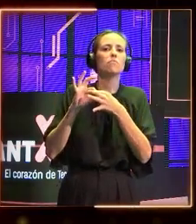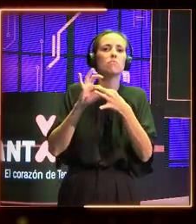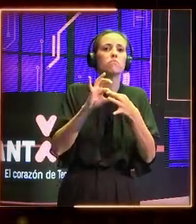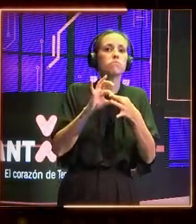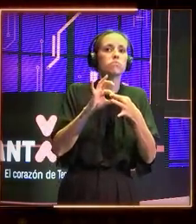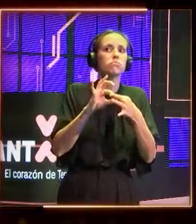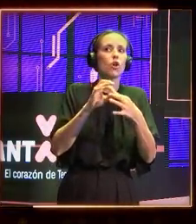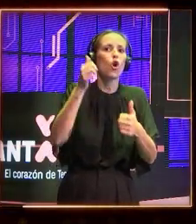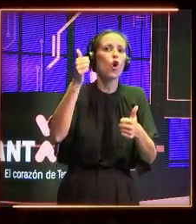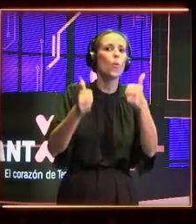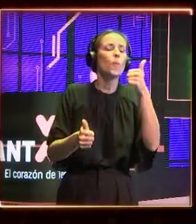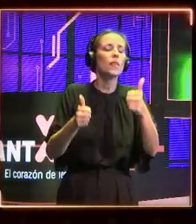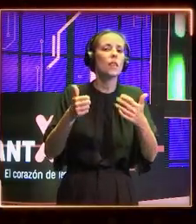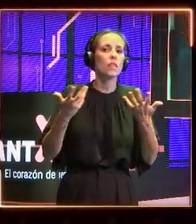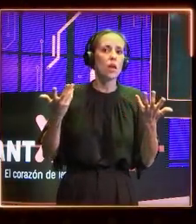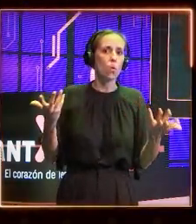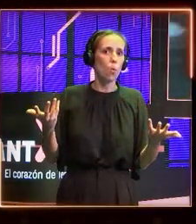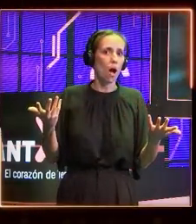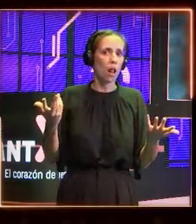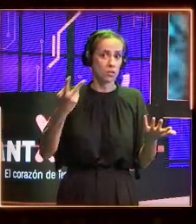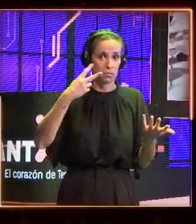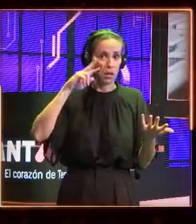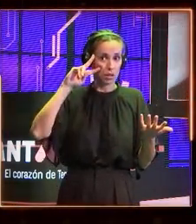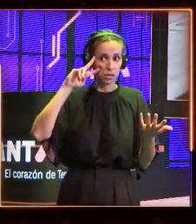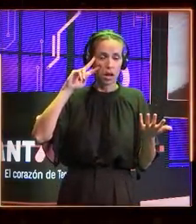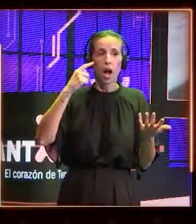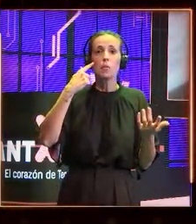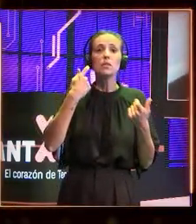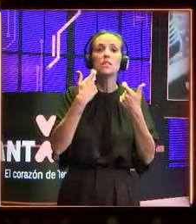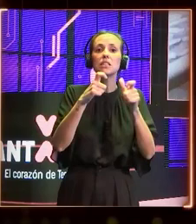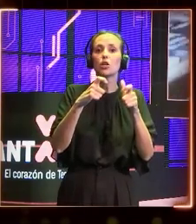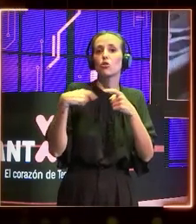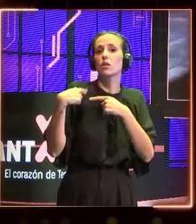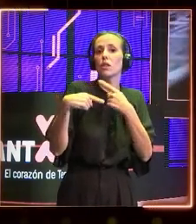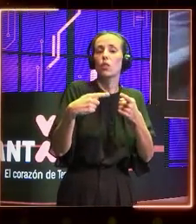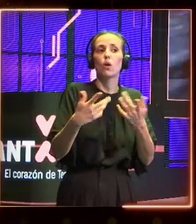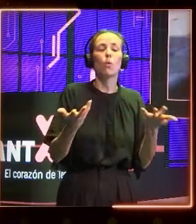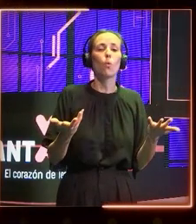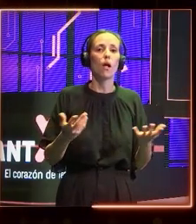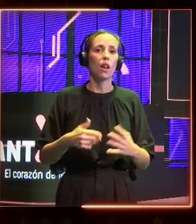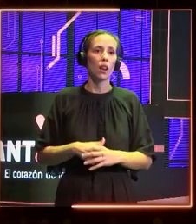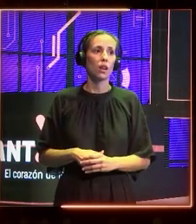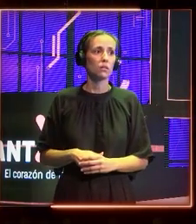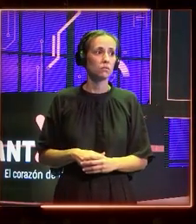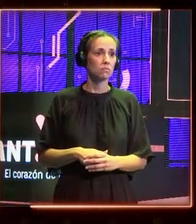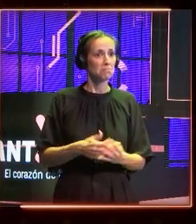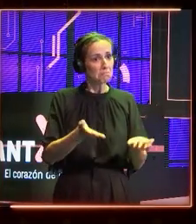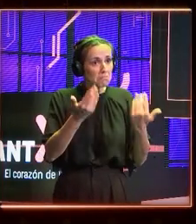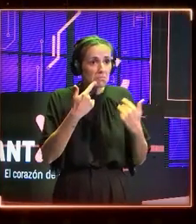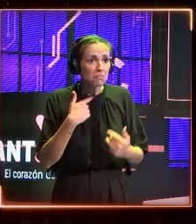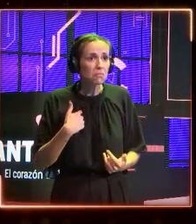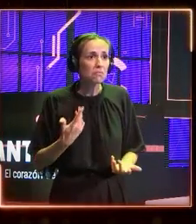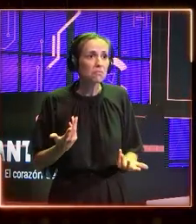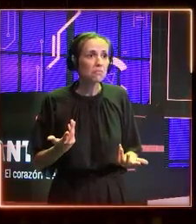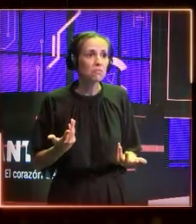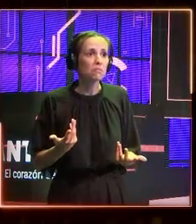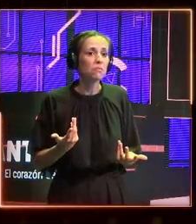haciendo competencia este tipo de experiencias un sector tradicional alguien se